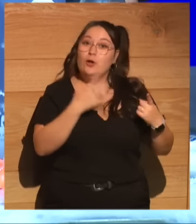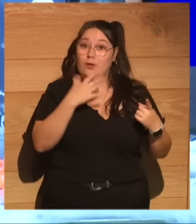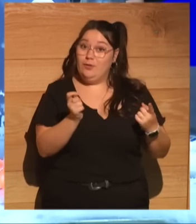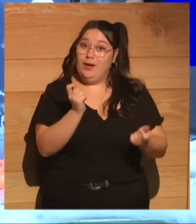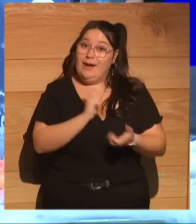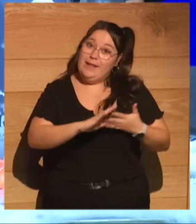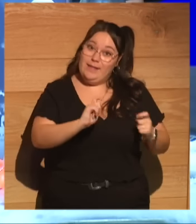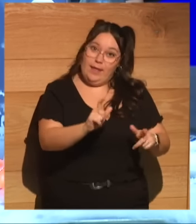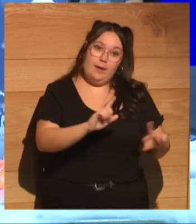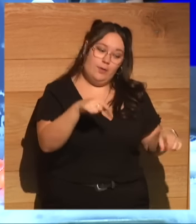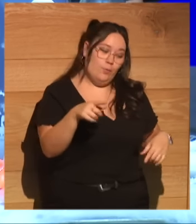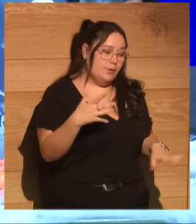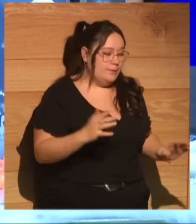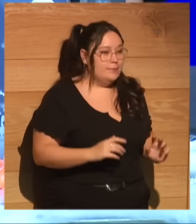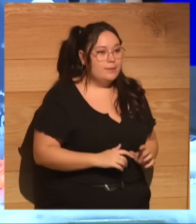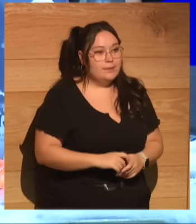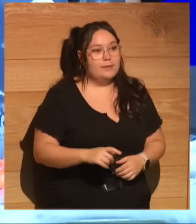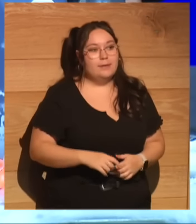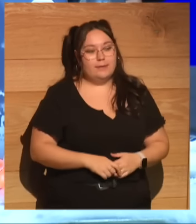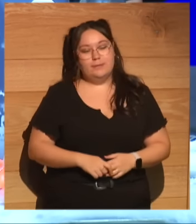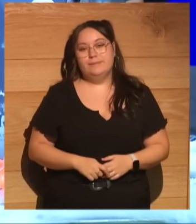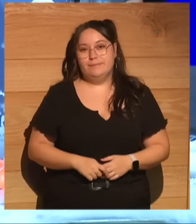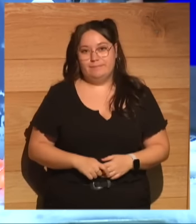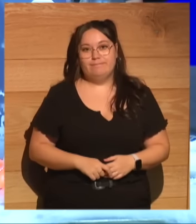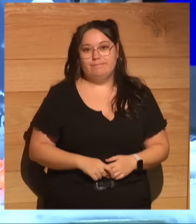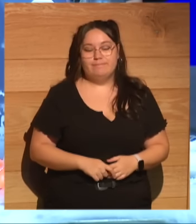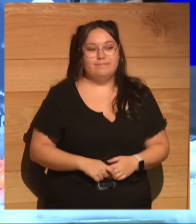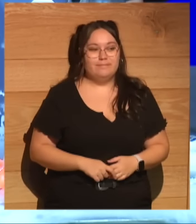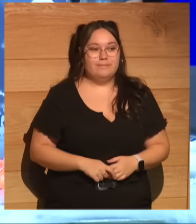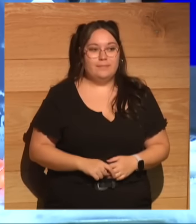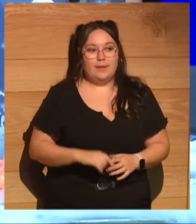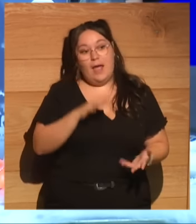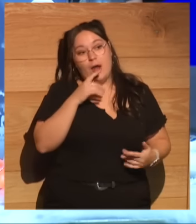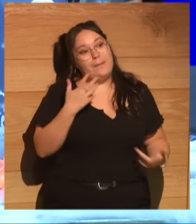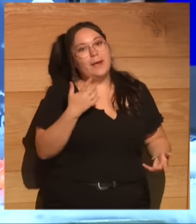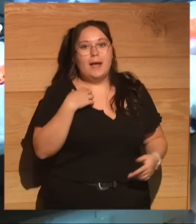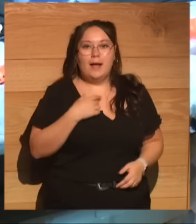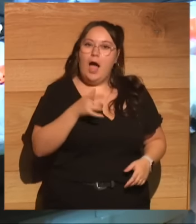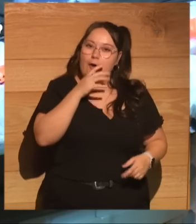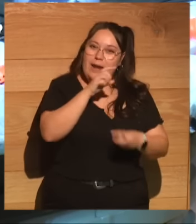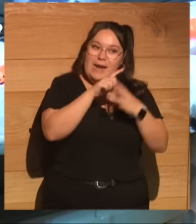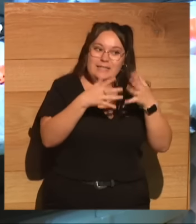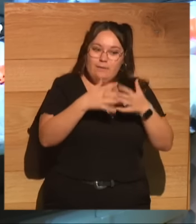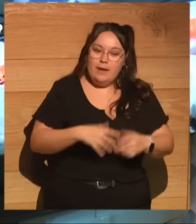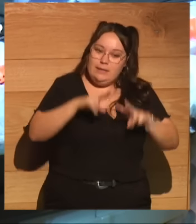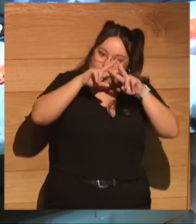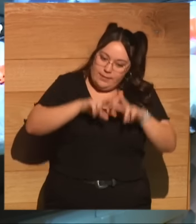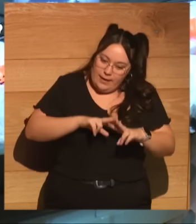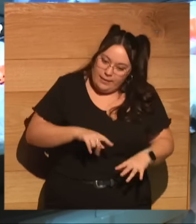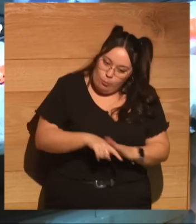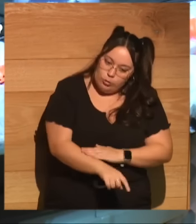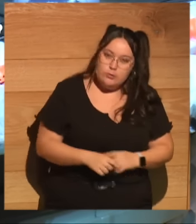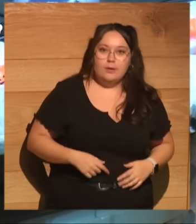gratis. Comemos en su mano. Claro, claro. Y ahora, venga, analicemos las tres frases. Me sale de ver